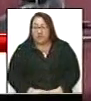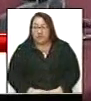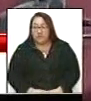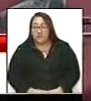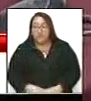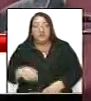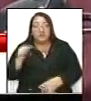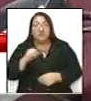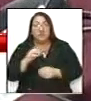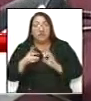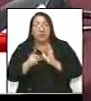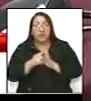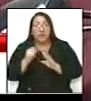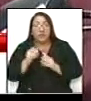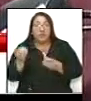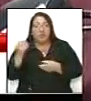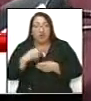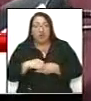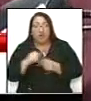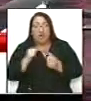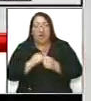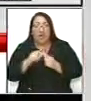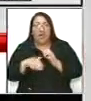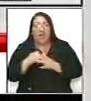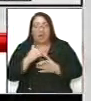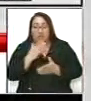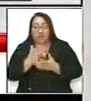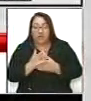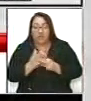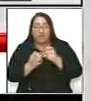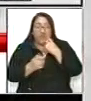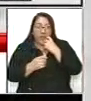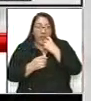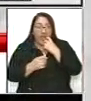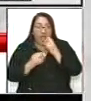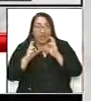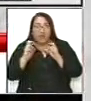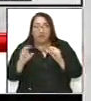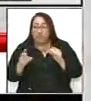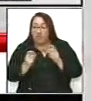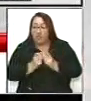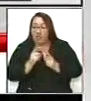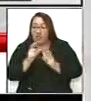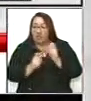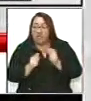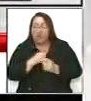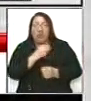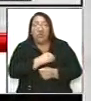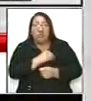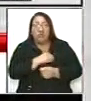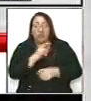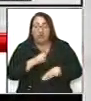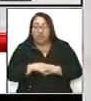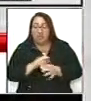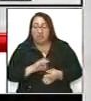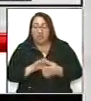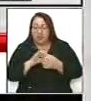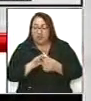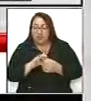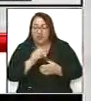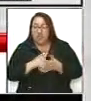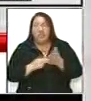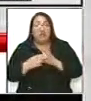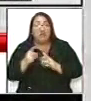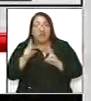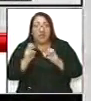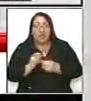derechos fundamentales involucrados por las circunstancias particulares del caso concreto de la persona con indulto razonado o especial. ¿A qué se refiere